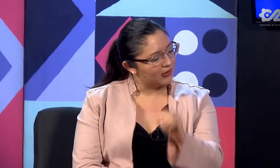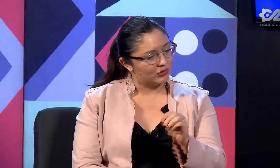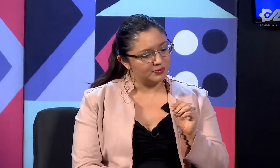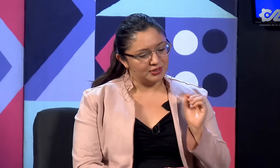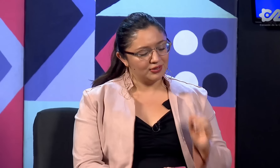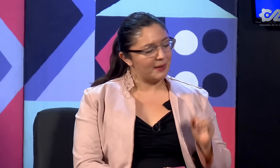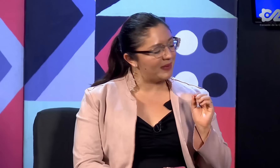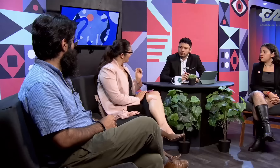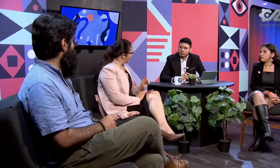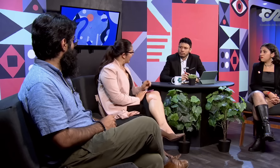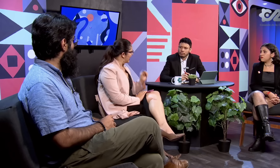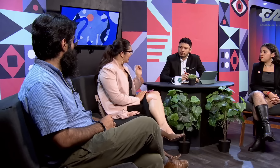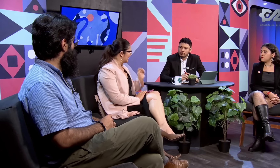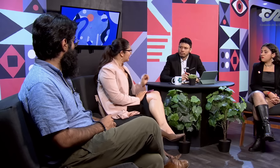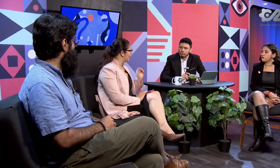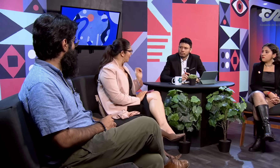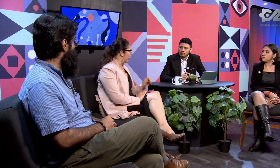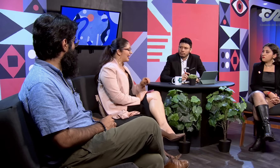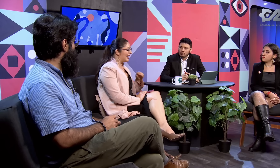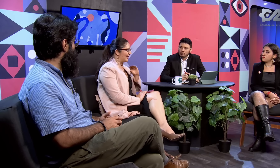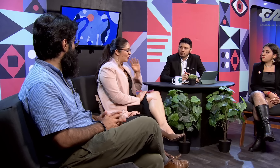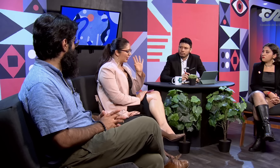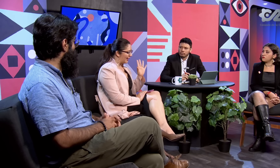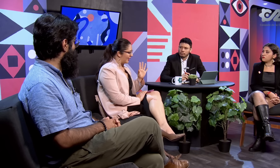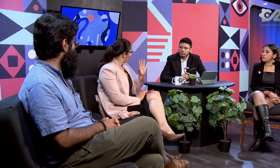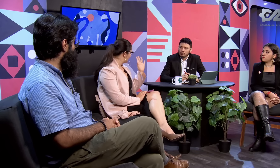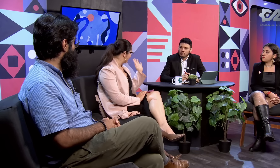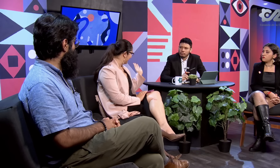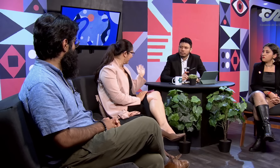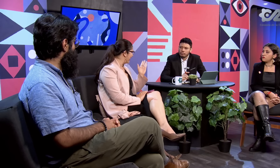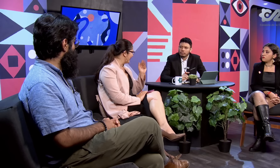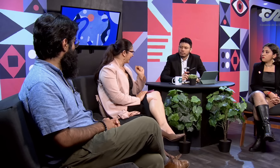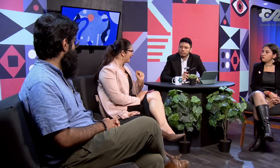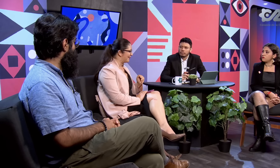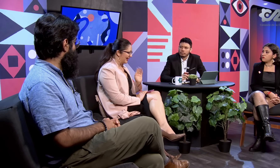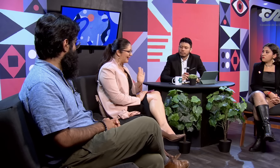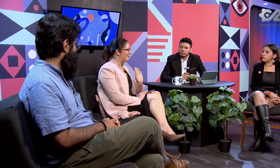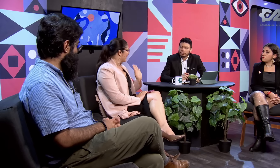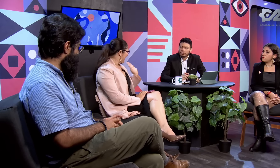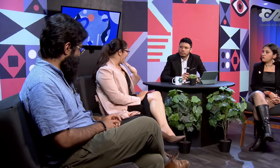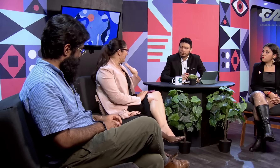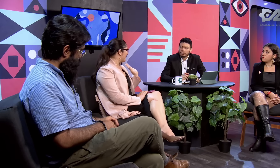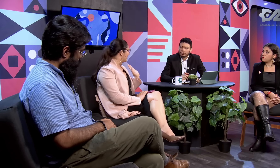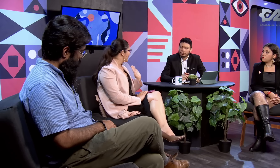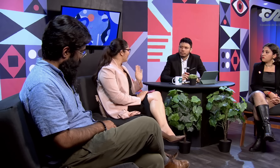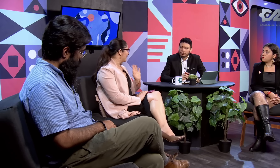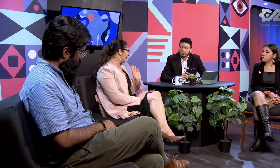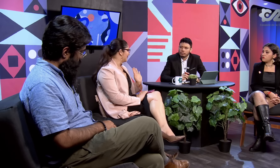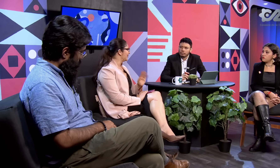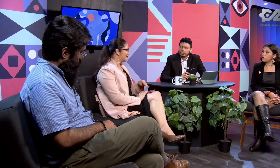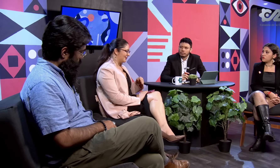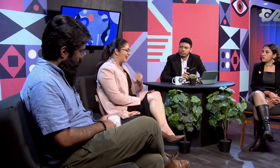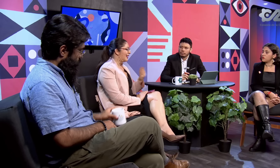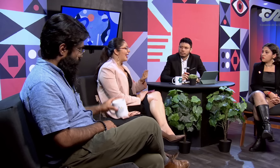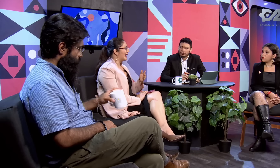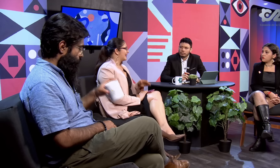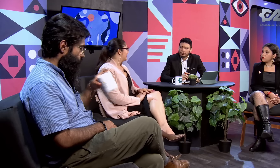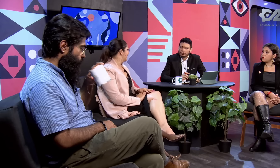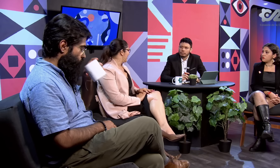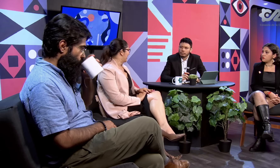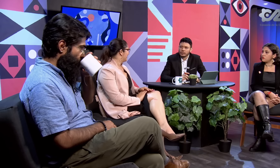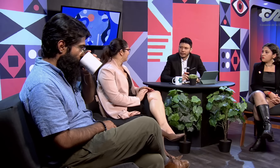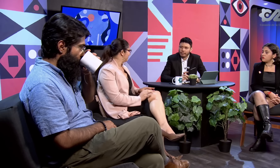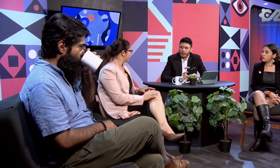acabar con la corrupción que permea en este poder intocable, o que se creía intocable, porque ya el 1 de junio vamos a